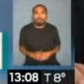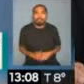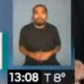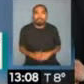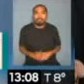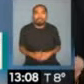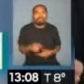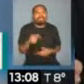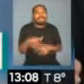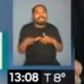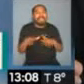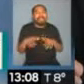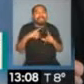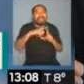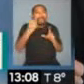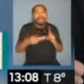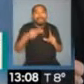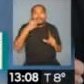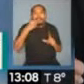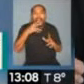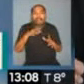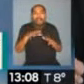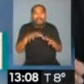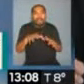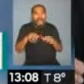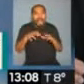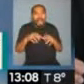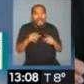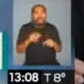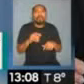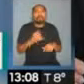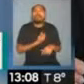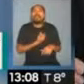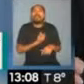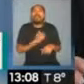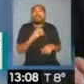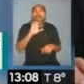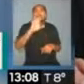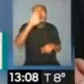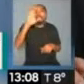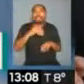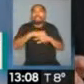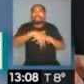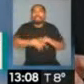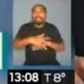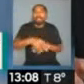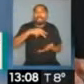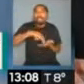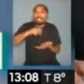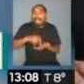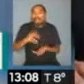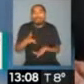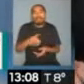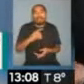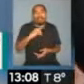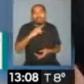La actividad tabacalera, sobre todo en Misiones, Salta, Jujuy, significa